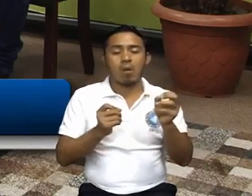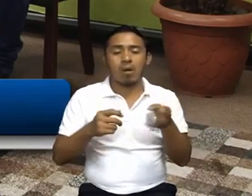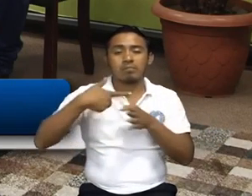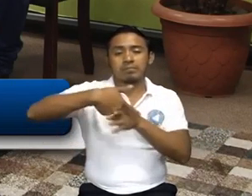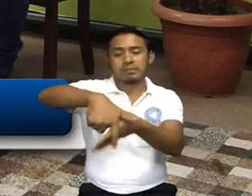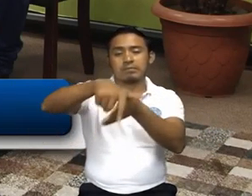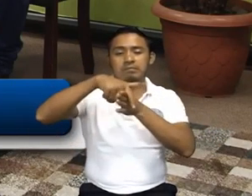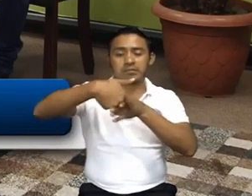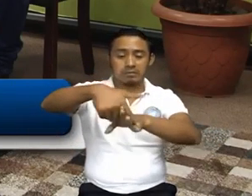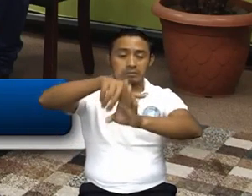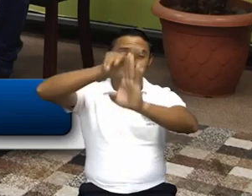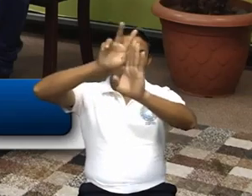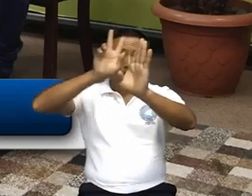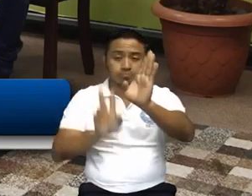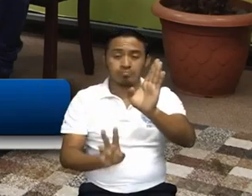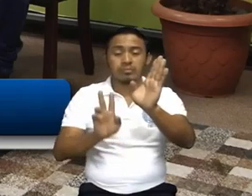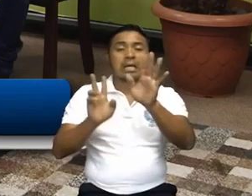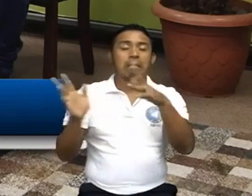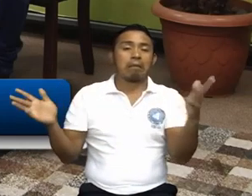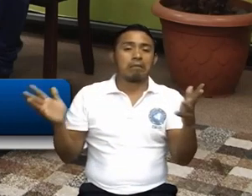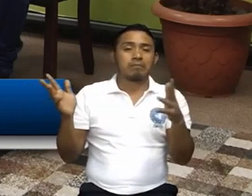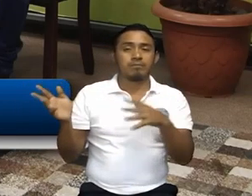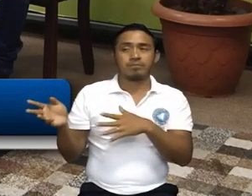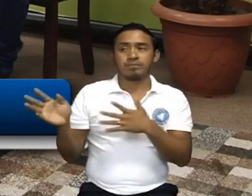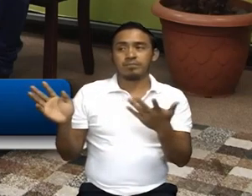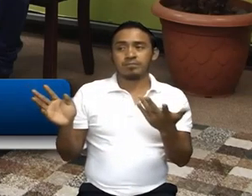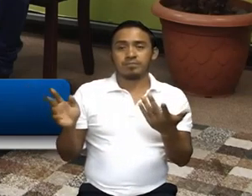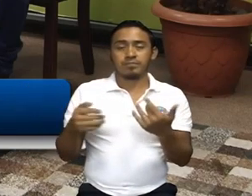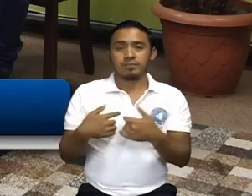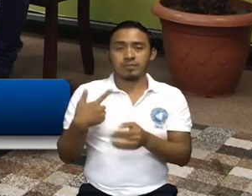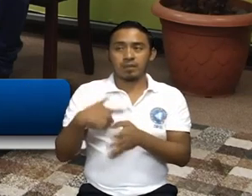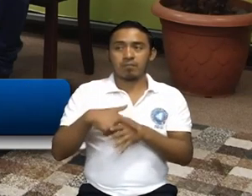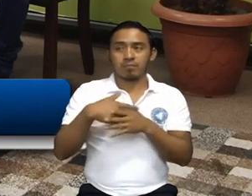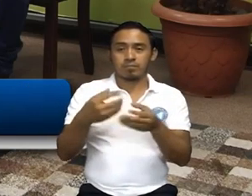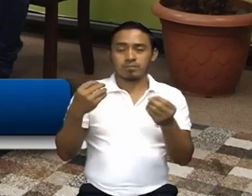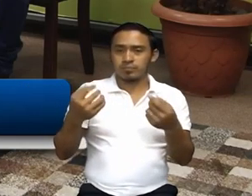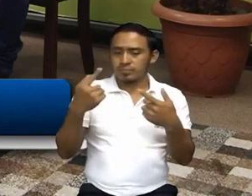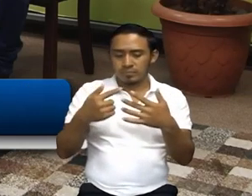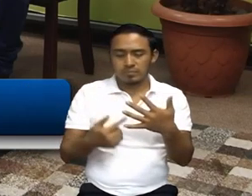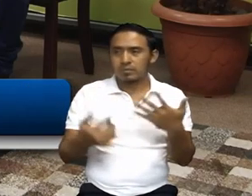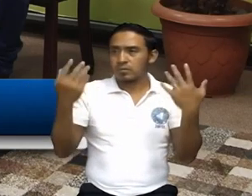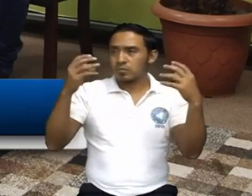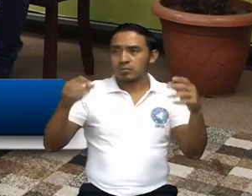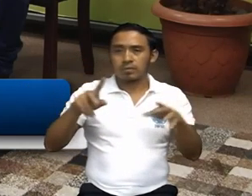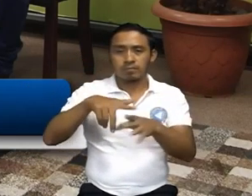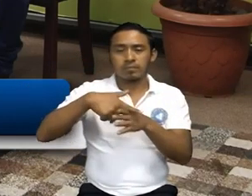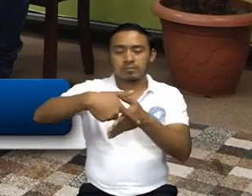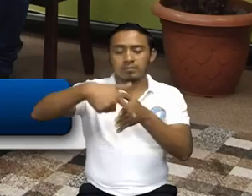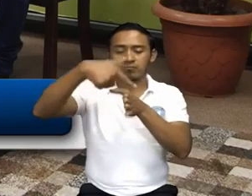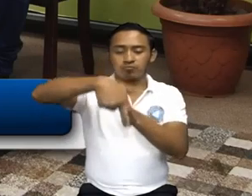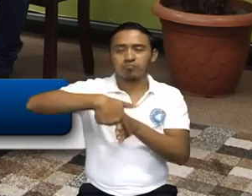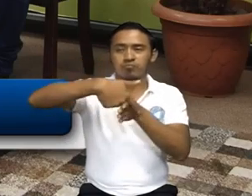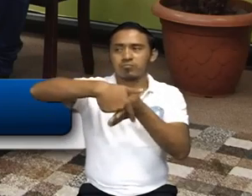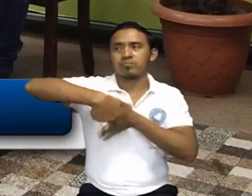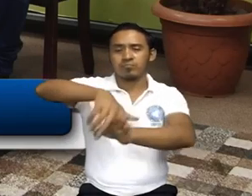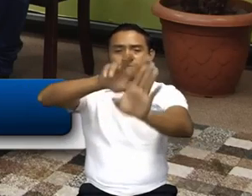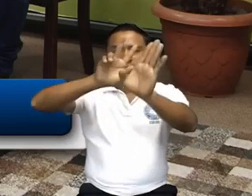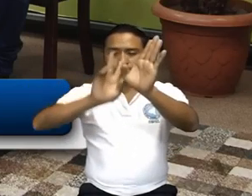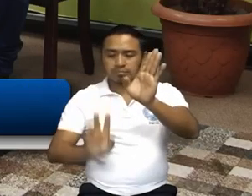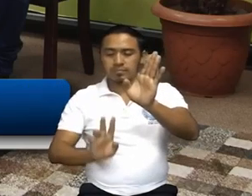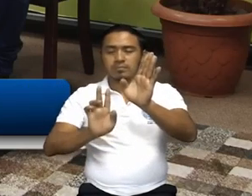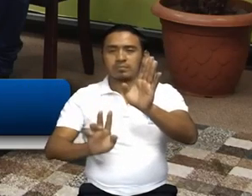con la cintura del caballo, la montura, no sé, y el caballo, han habido un montón de casos de personas que han caído del caballo. Sí, caen de cabeza